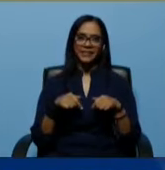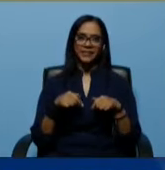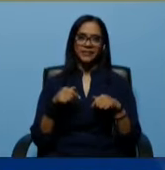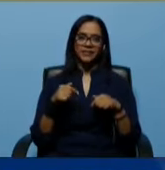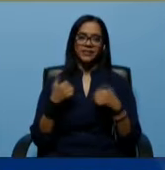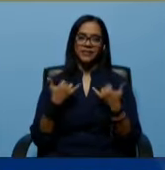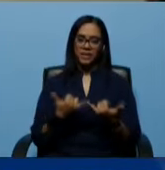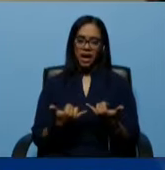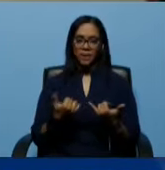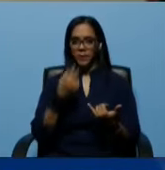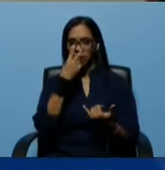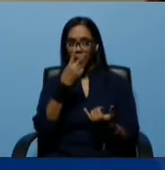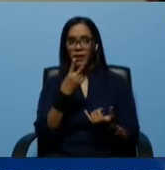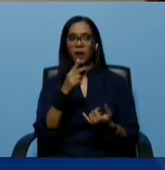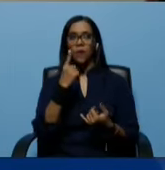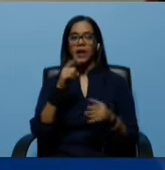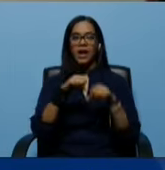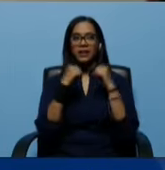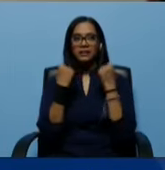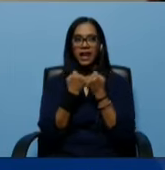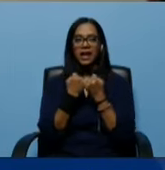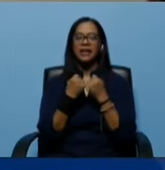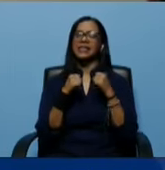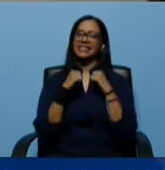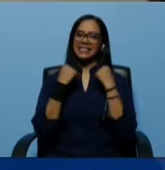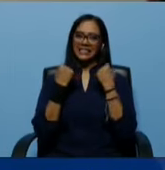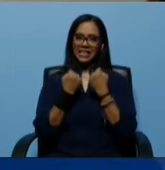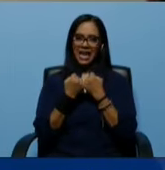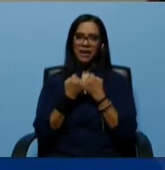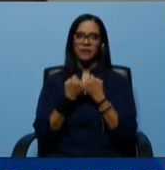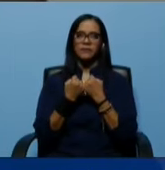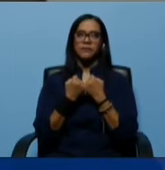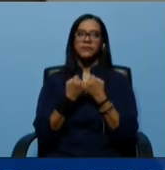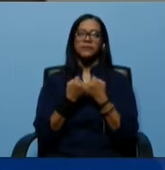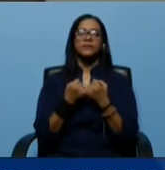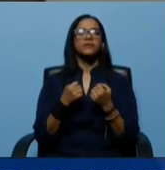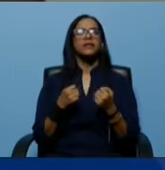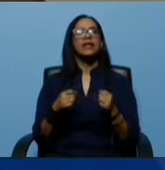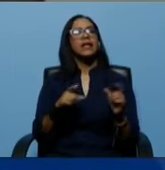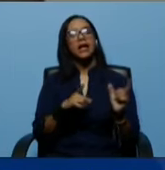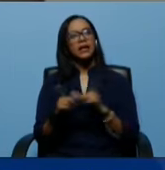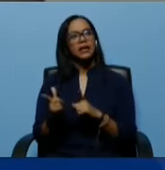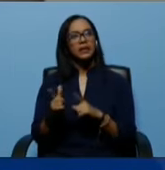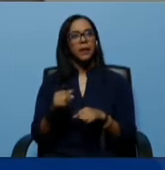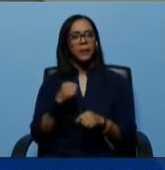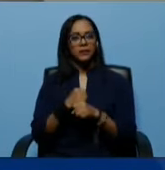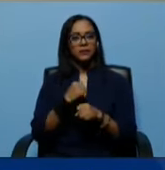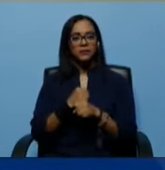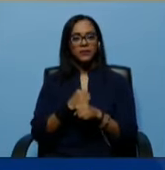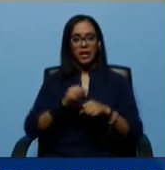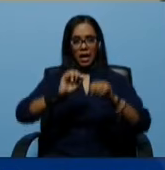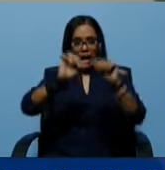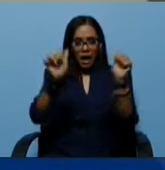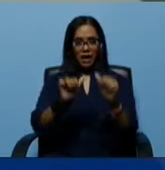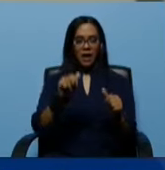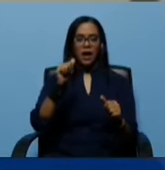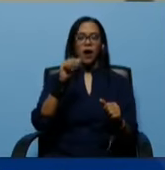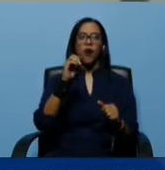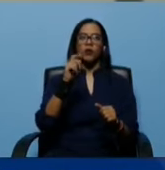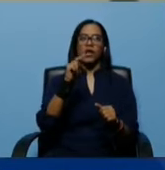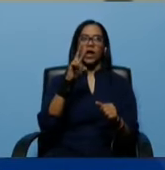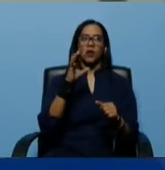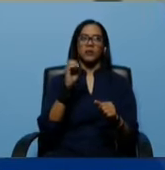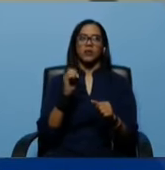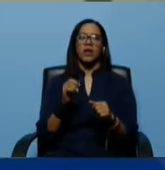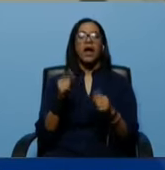ya observar una de las salas, que es la sala que está dispuesta para las obras del gran artista Alejandro